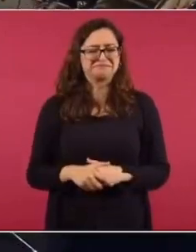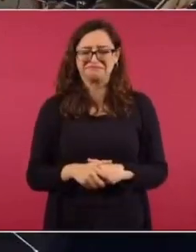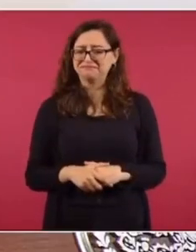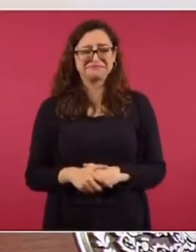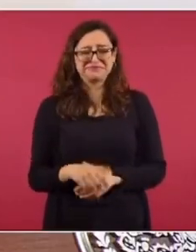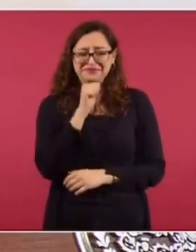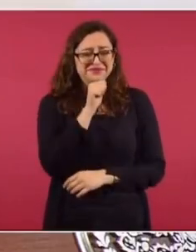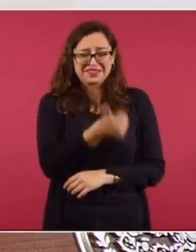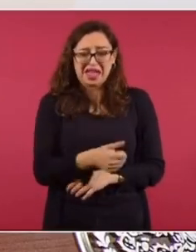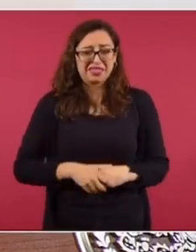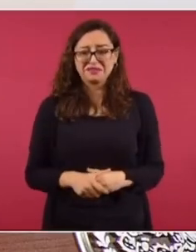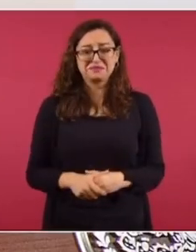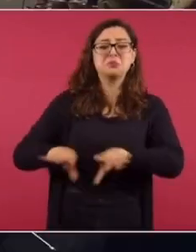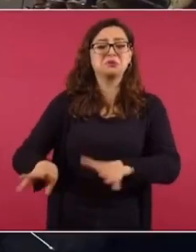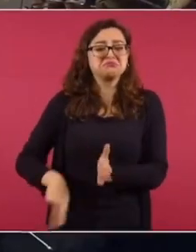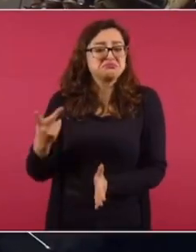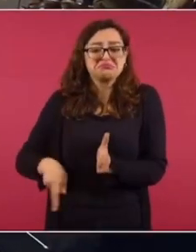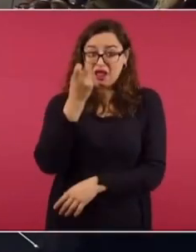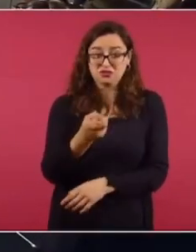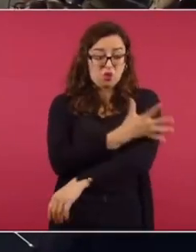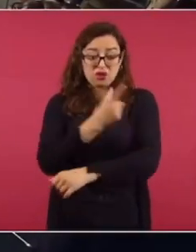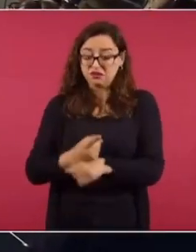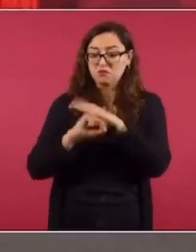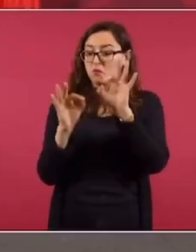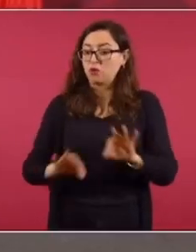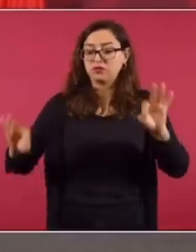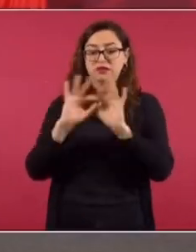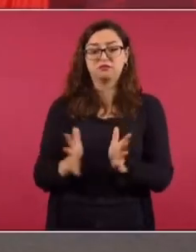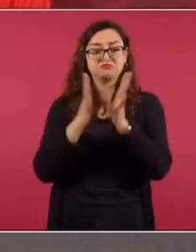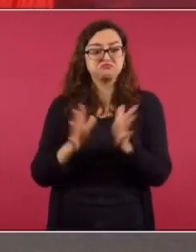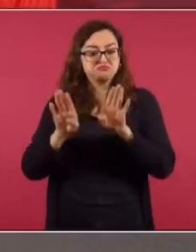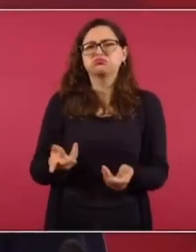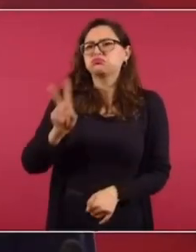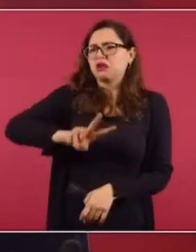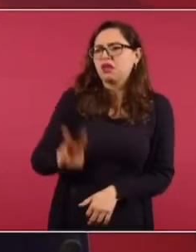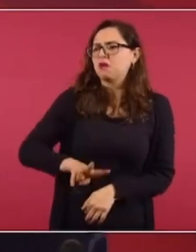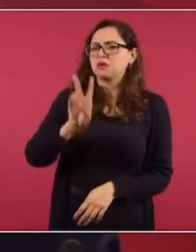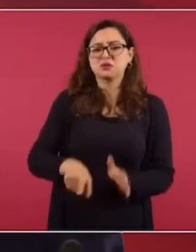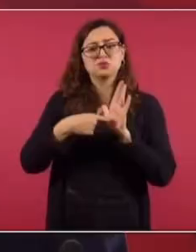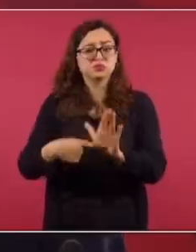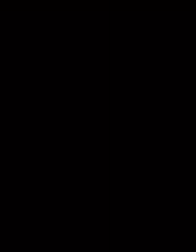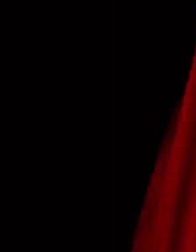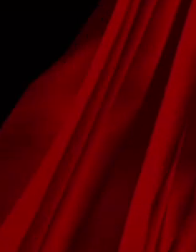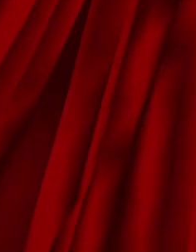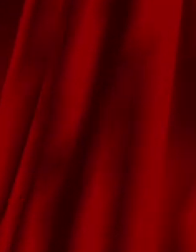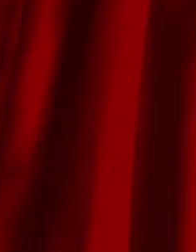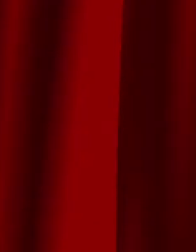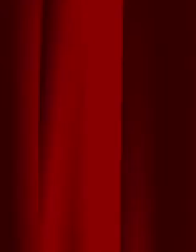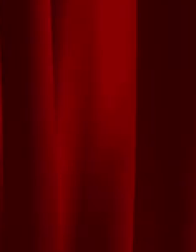porque si se actúa con transparencia, si no se miente, si se habla con la verdad, pues ¿qué problema puede uno tener?